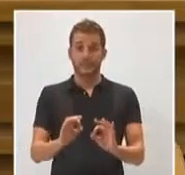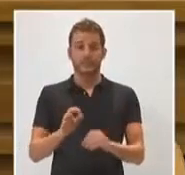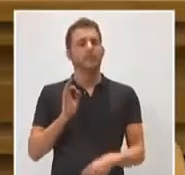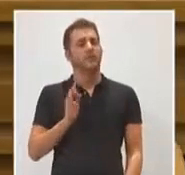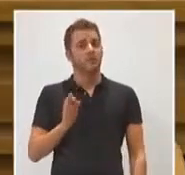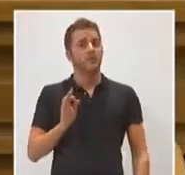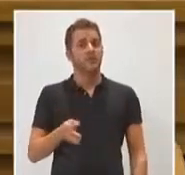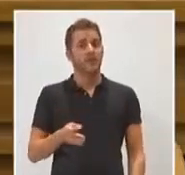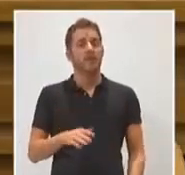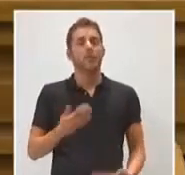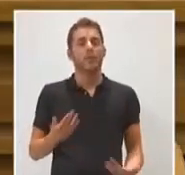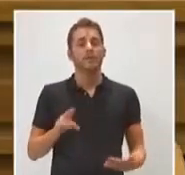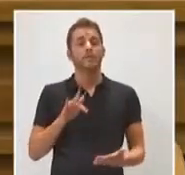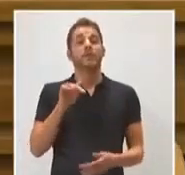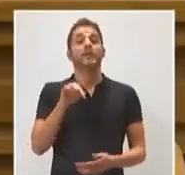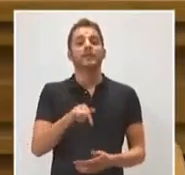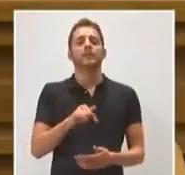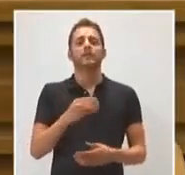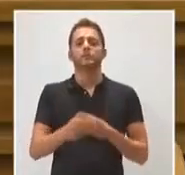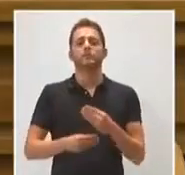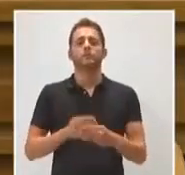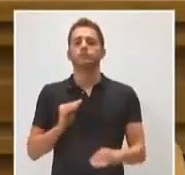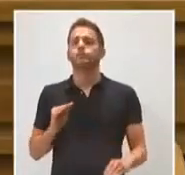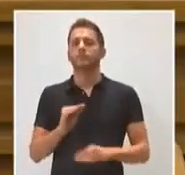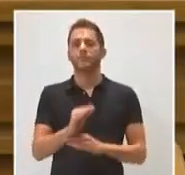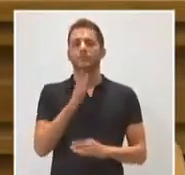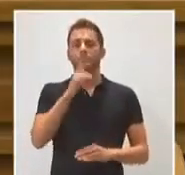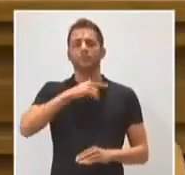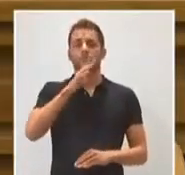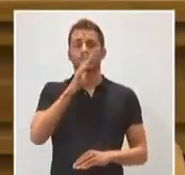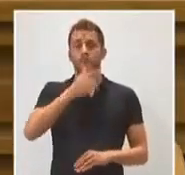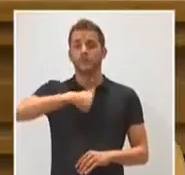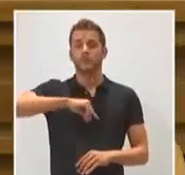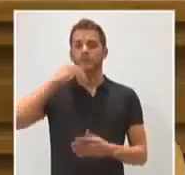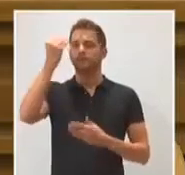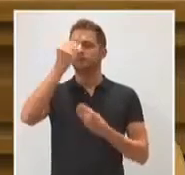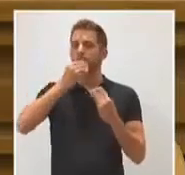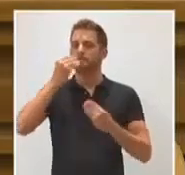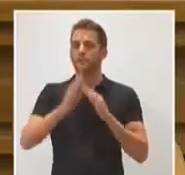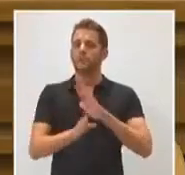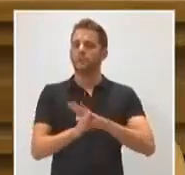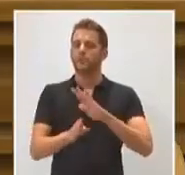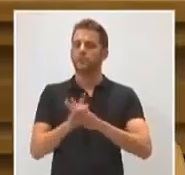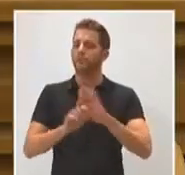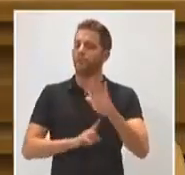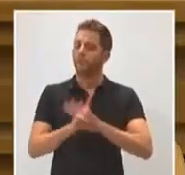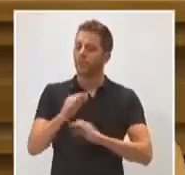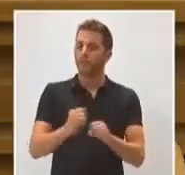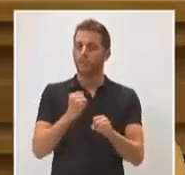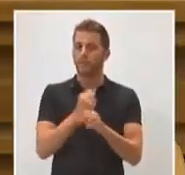y verdad es que aquí sí que nos la jugamos y por eso vamos a plantearnos vamos a plantearnos seguir creciendo en empleo público